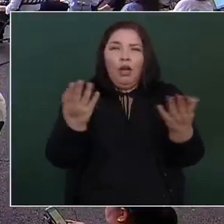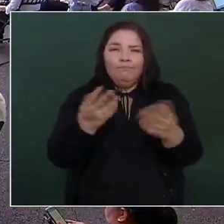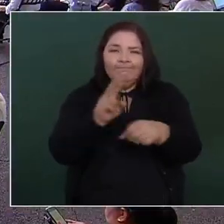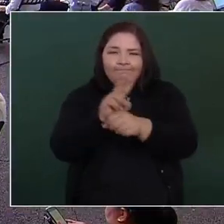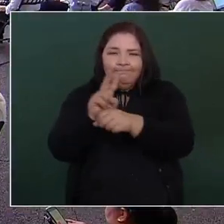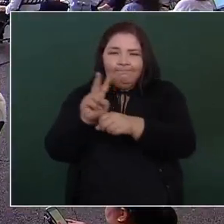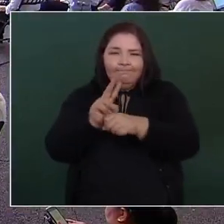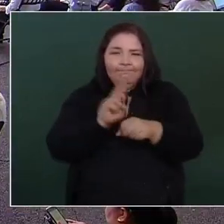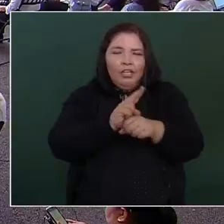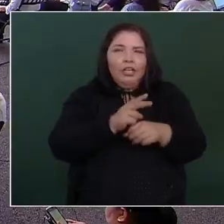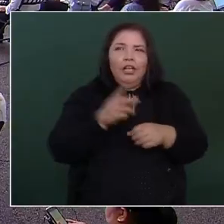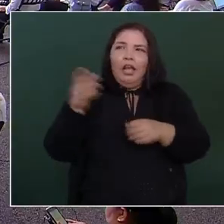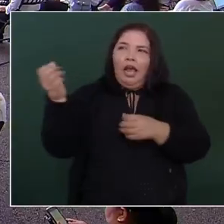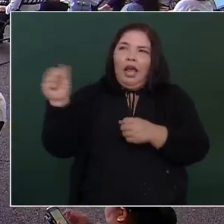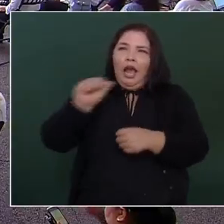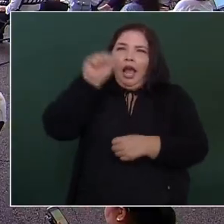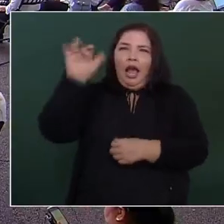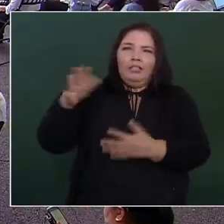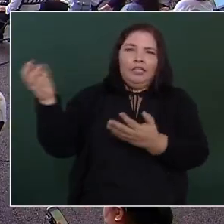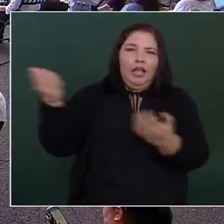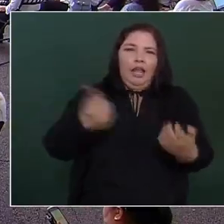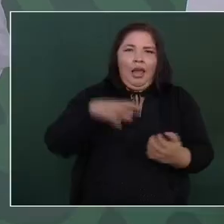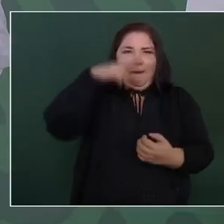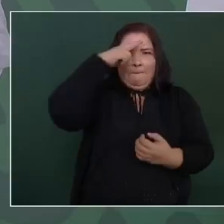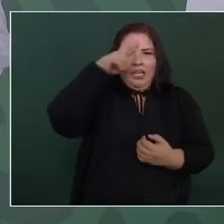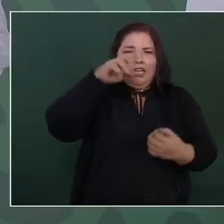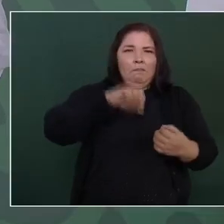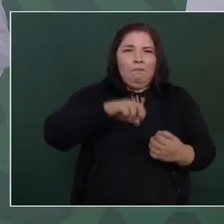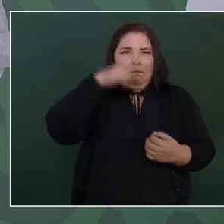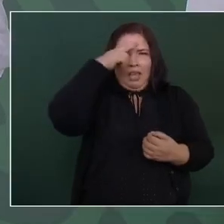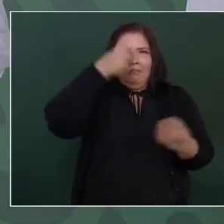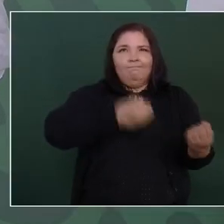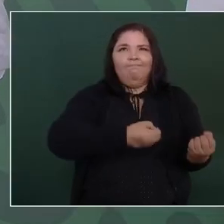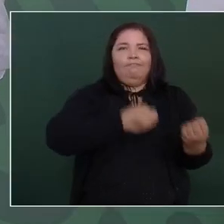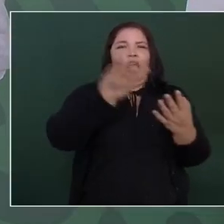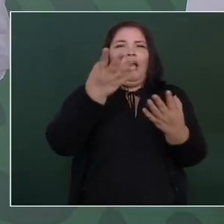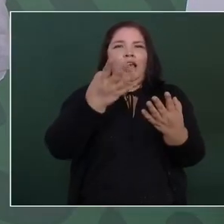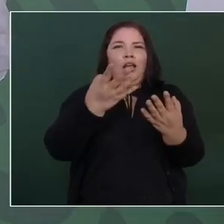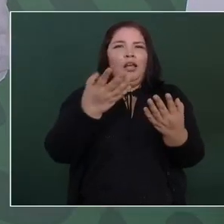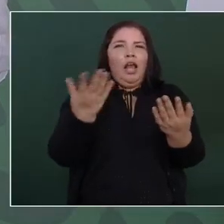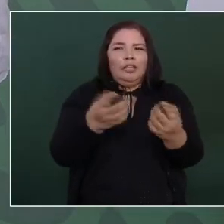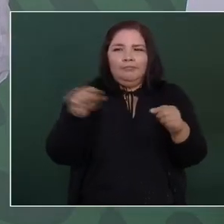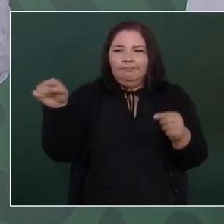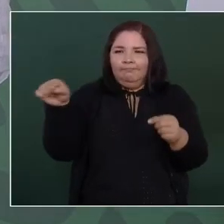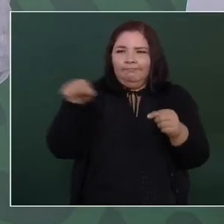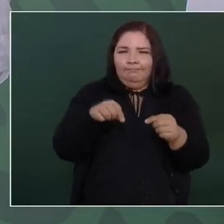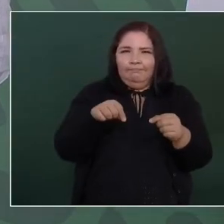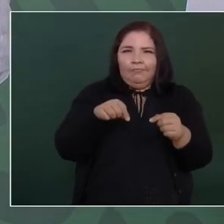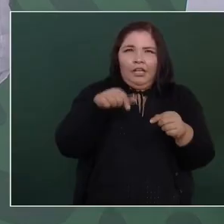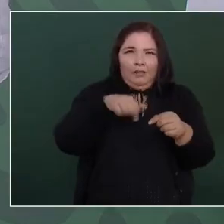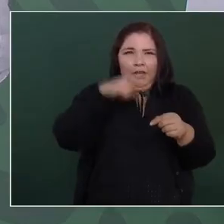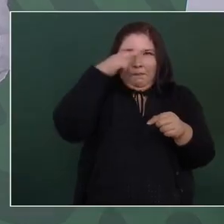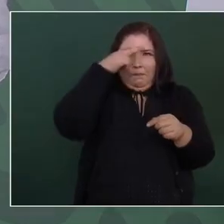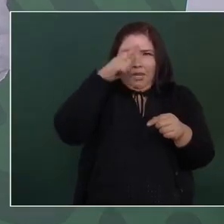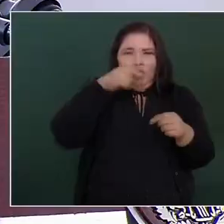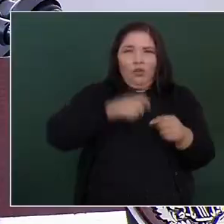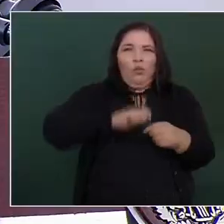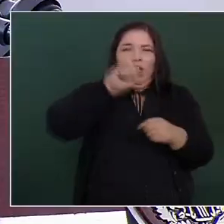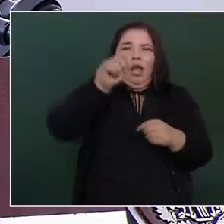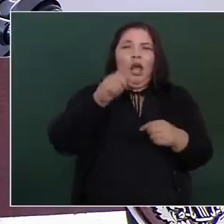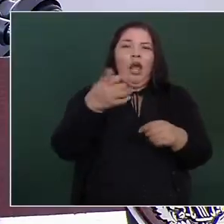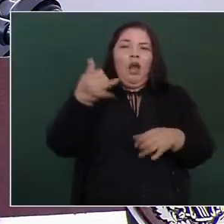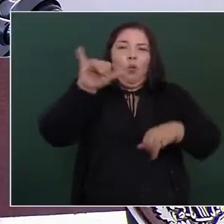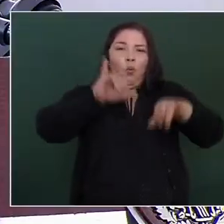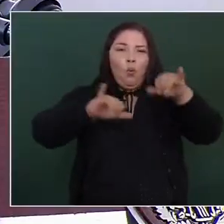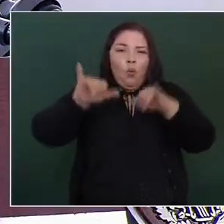control de lo que sale de Asia, de lo que llega a México, porque hay, lógicamente hay una línea de precursores de fentanilo que es legal, que se